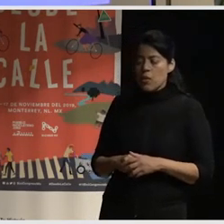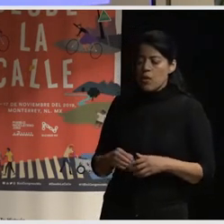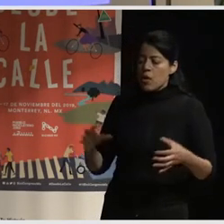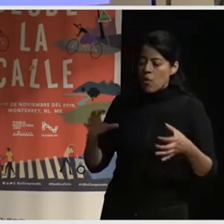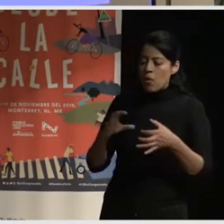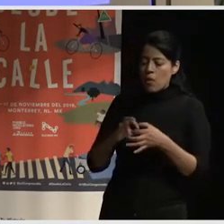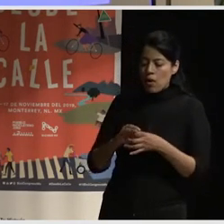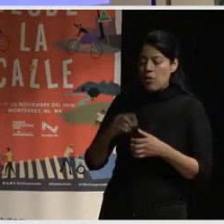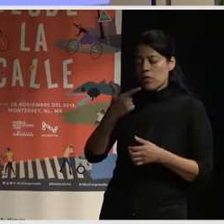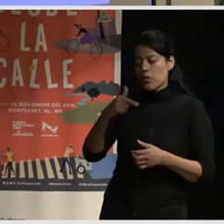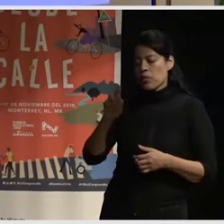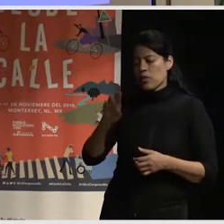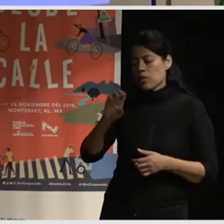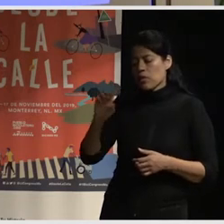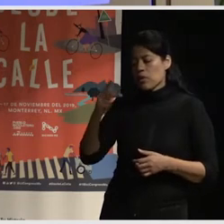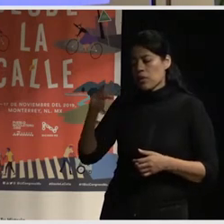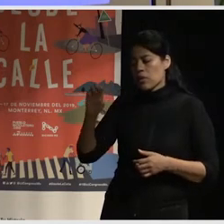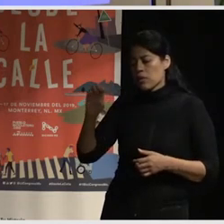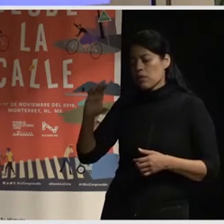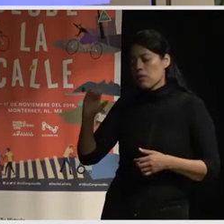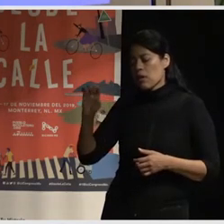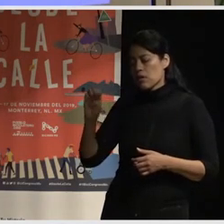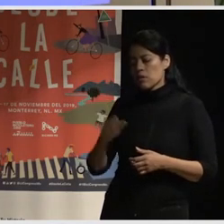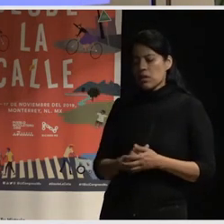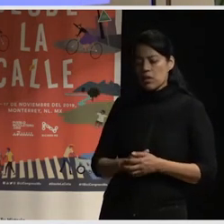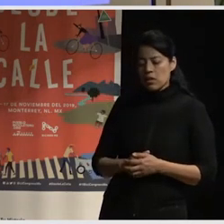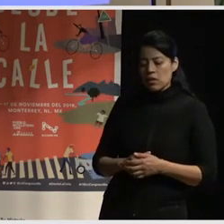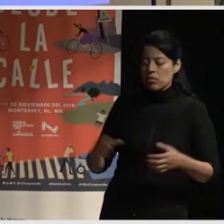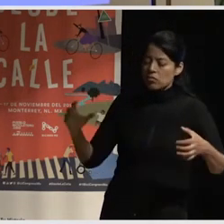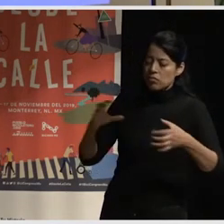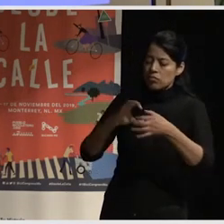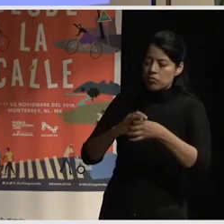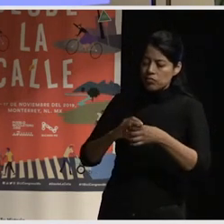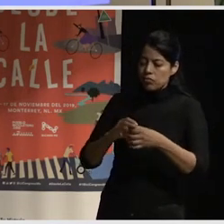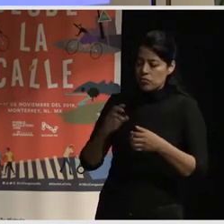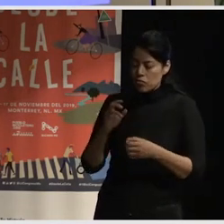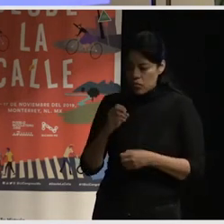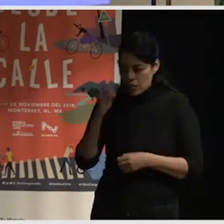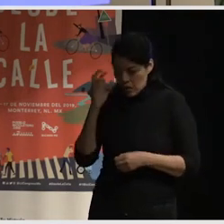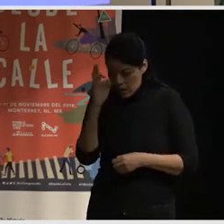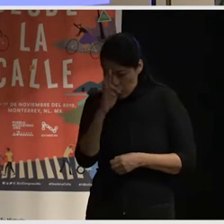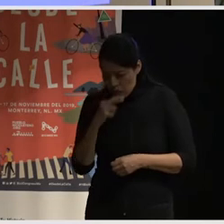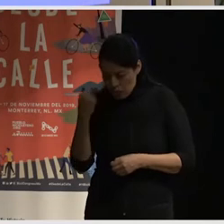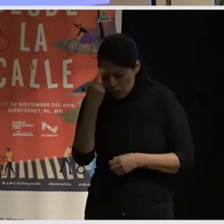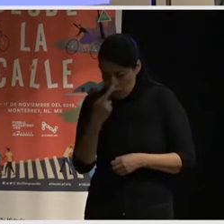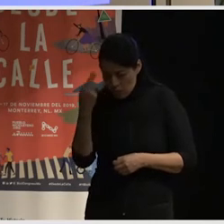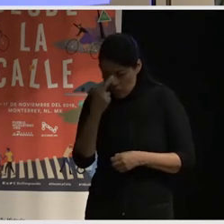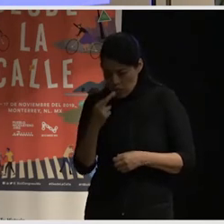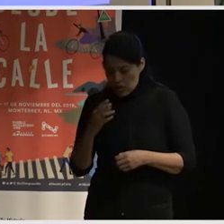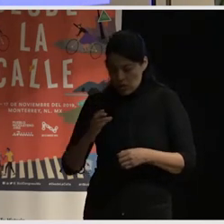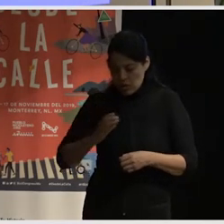la mano con greenpeace con un tdp con algunos otros con quienes establecimos el observatorio ciudadano de calidad del aire estamos